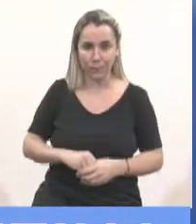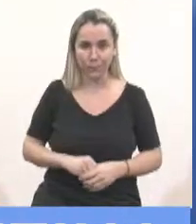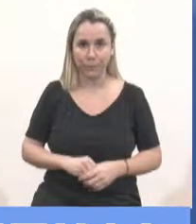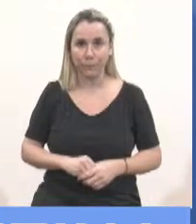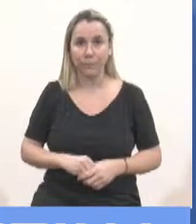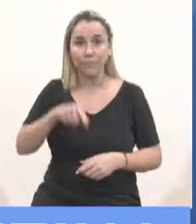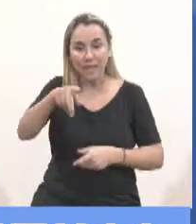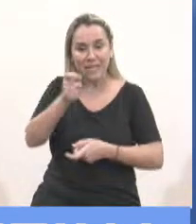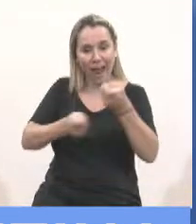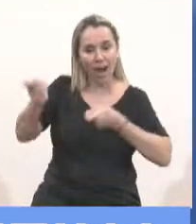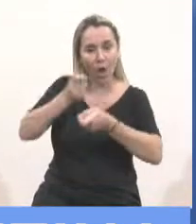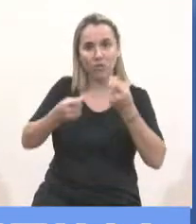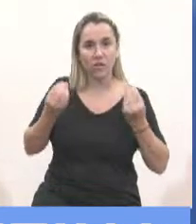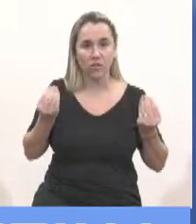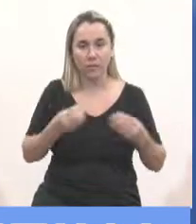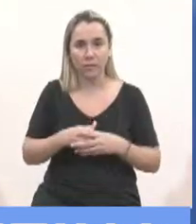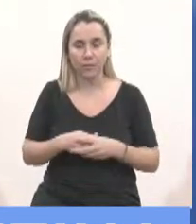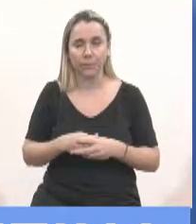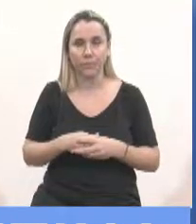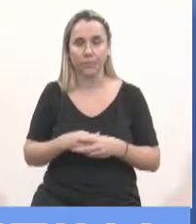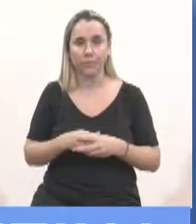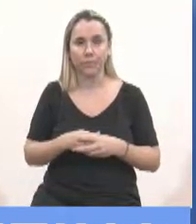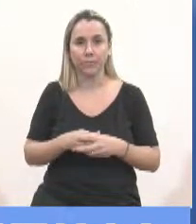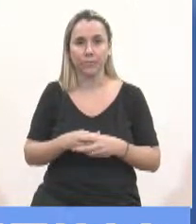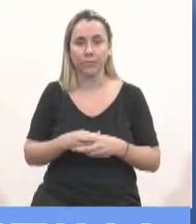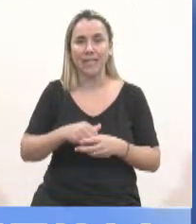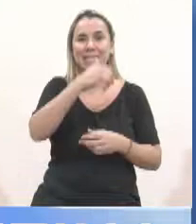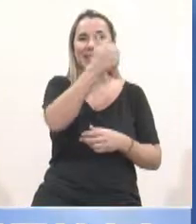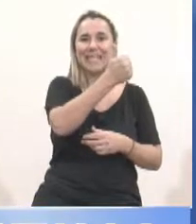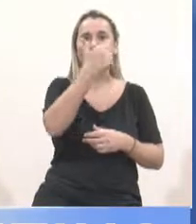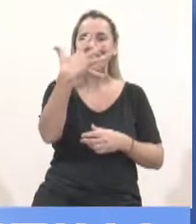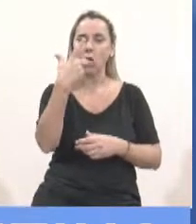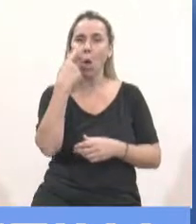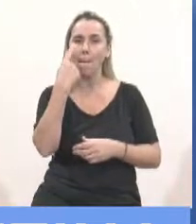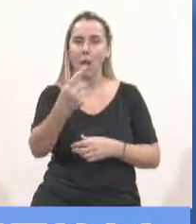Bueno, esta negociación consistió o consiste en